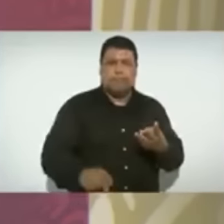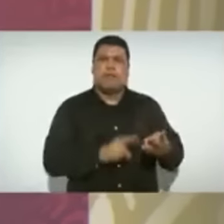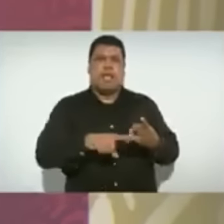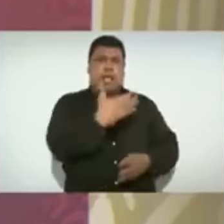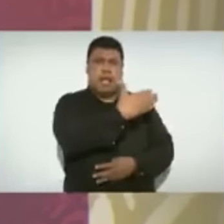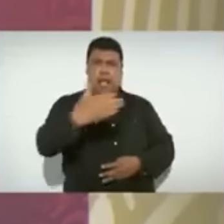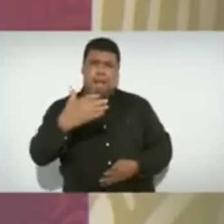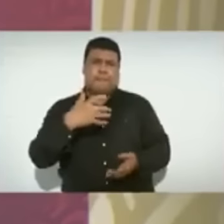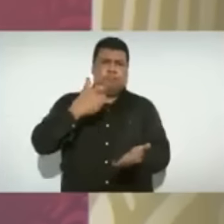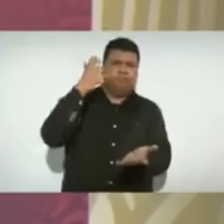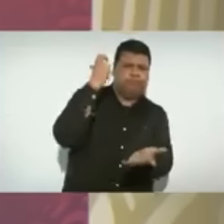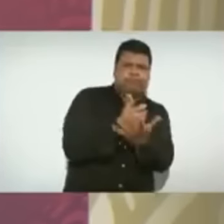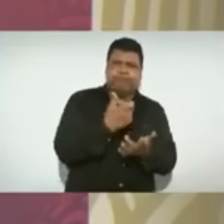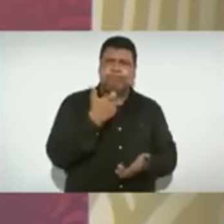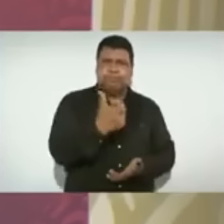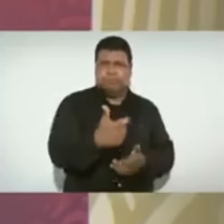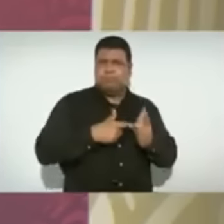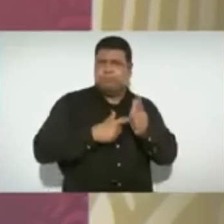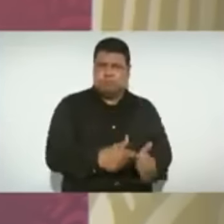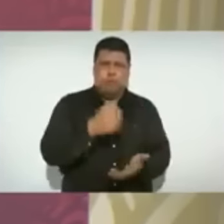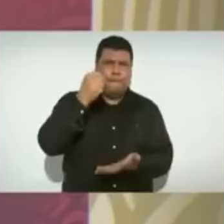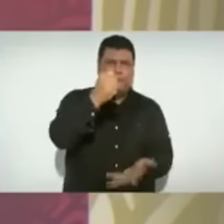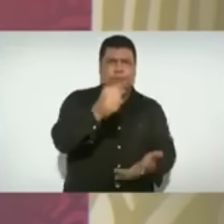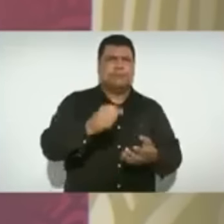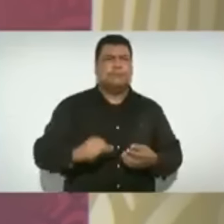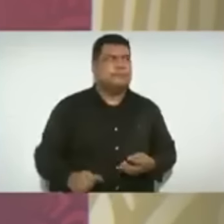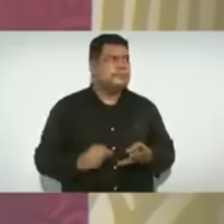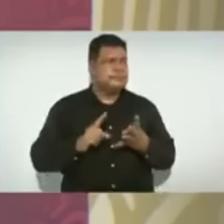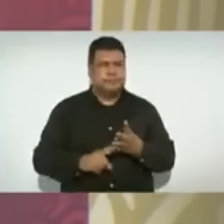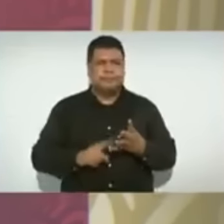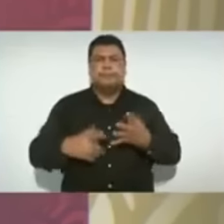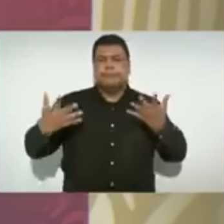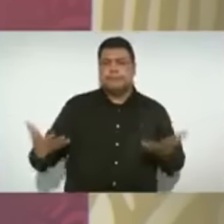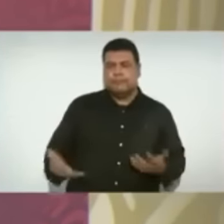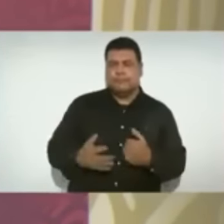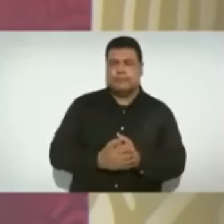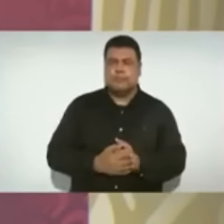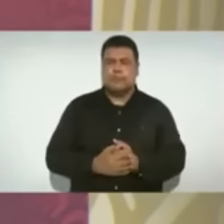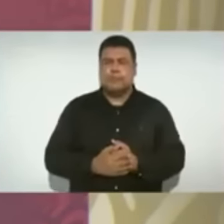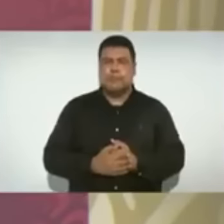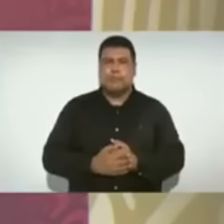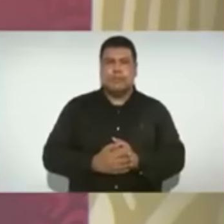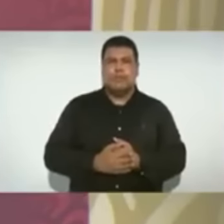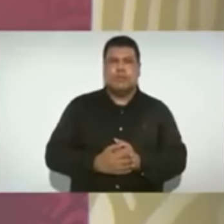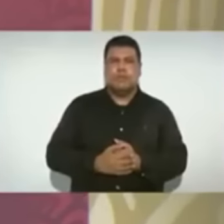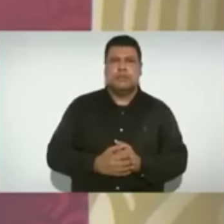campo, fertilizantes gratuitos. Va a seguir el apoyo